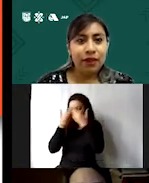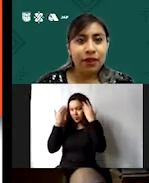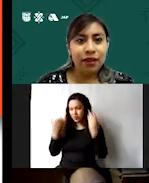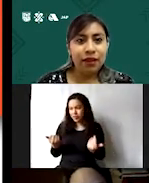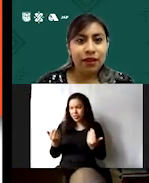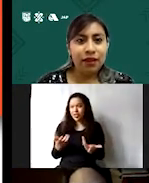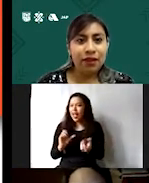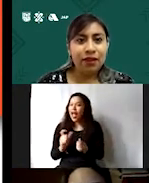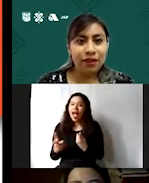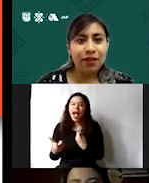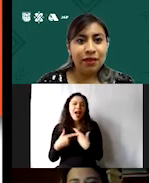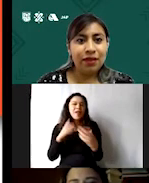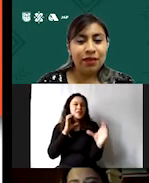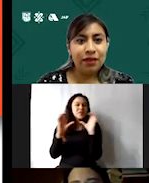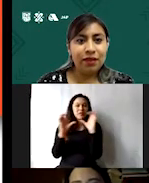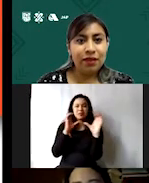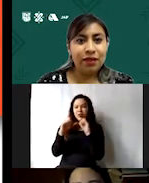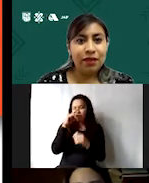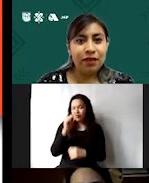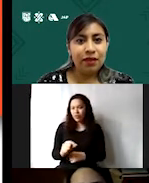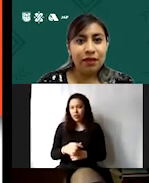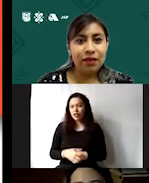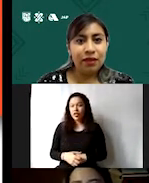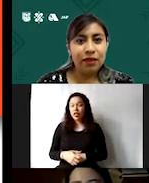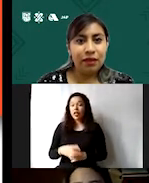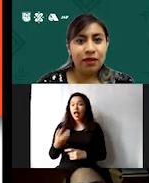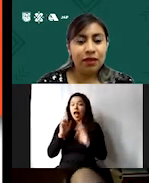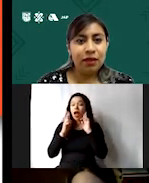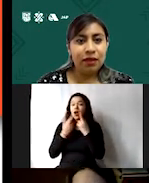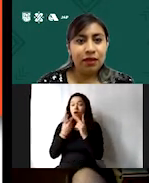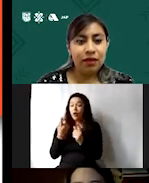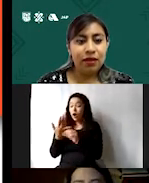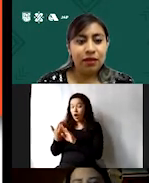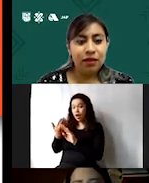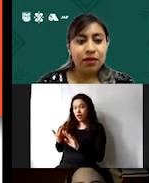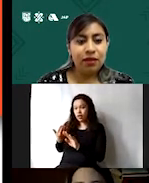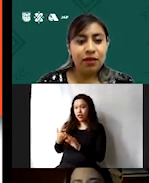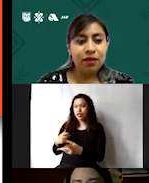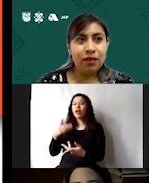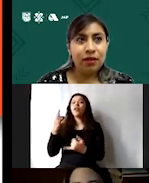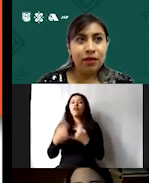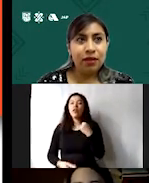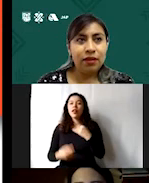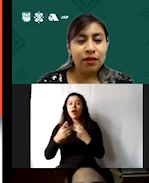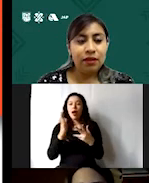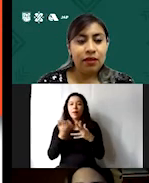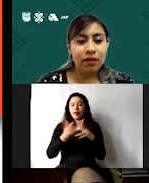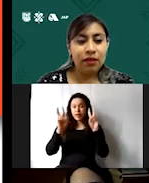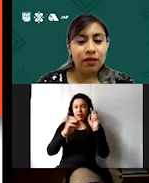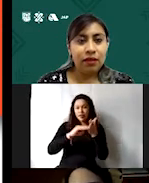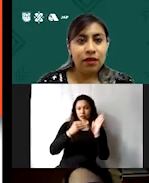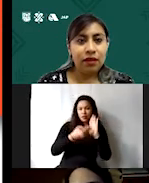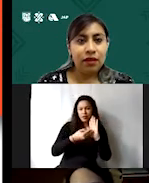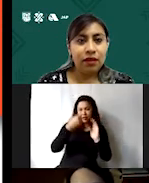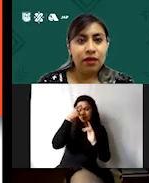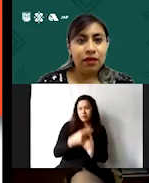como un error de comunicación. La sesión pasada quedaba pendiente una parte de este tema de mecanismos de revisión